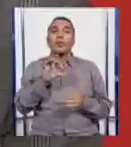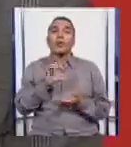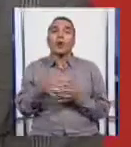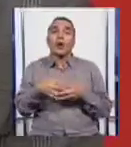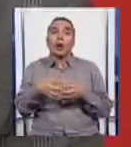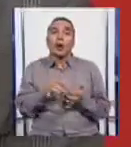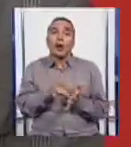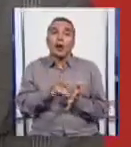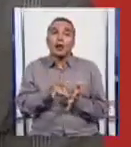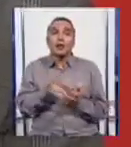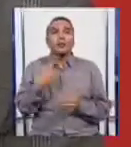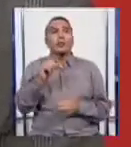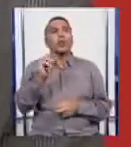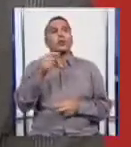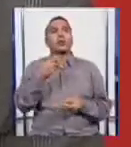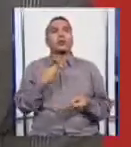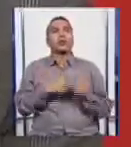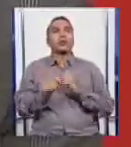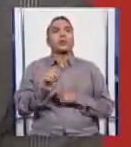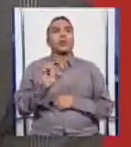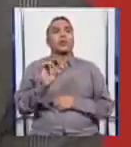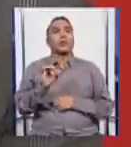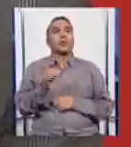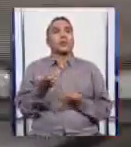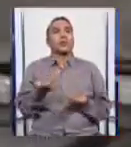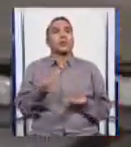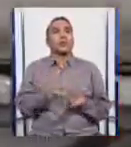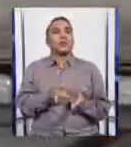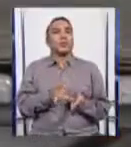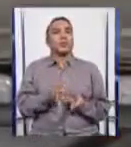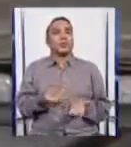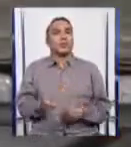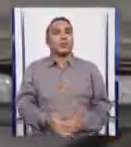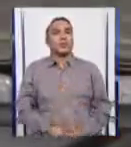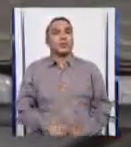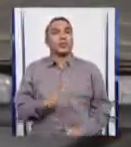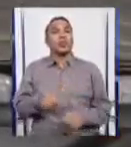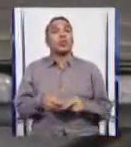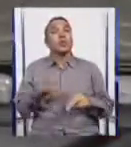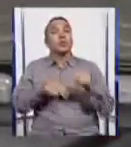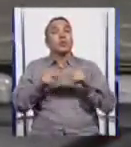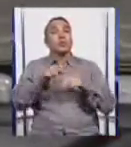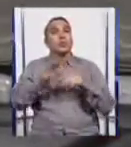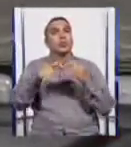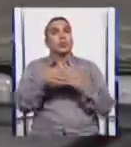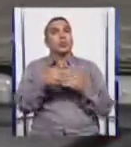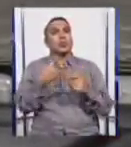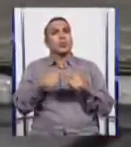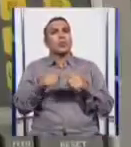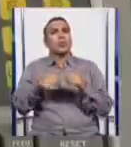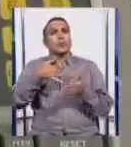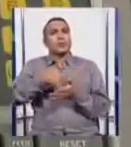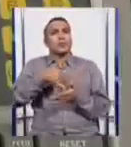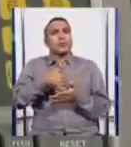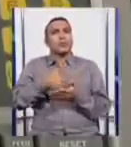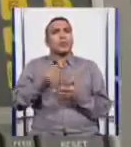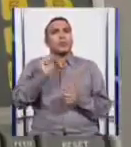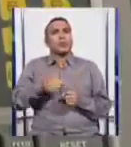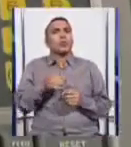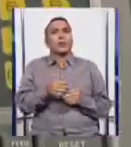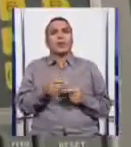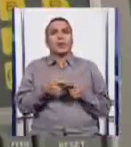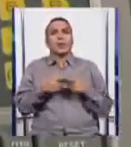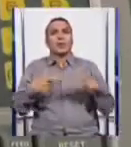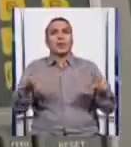productor, a importar 6 veces más el arroz que hace. Cuando hablamos de la reestructuración y la simplificación tributaria, es uno de los grandes